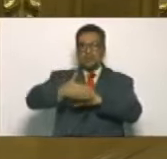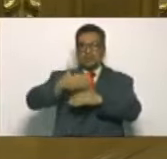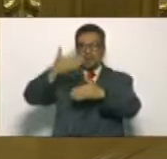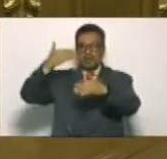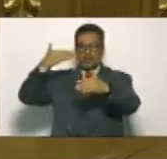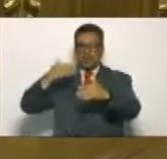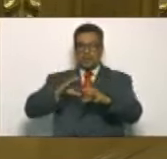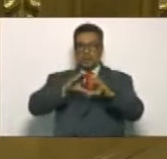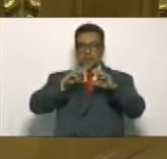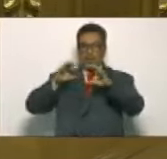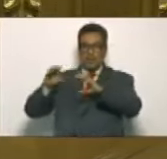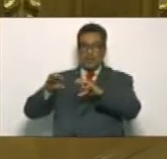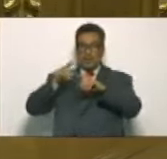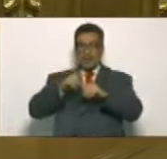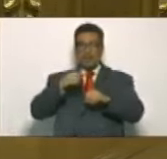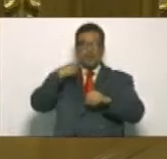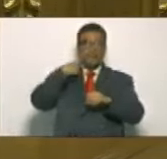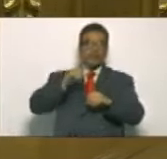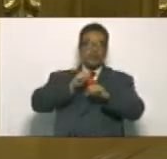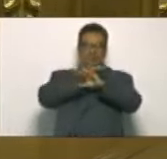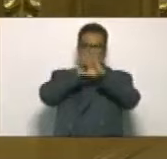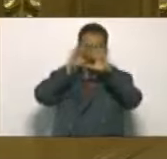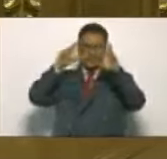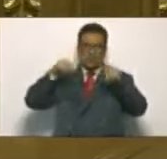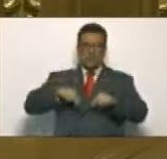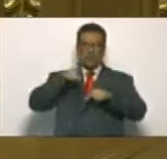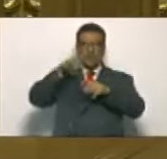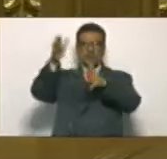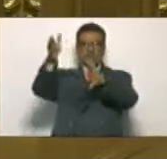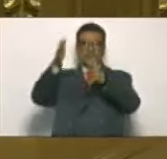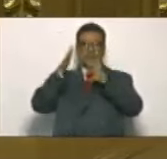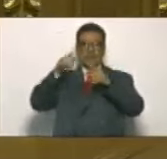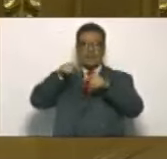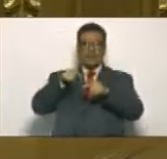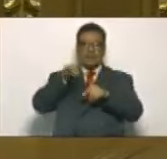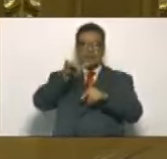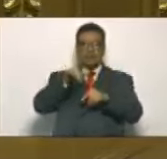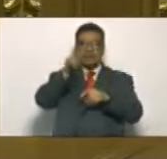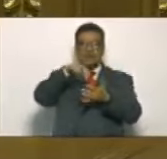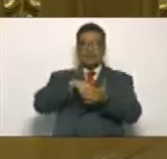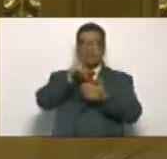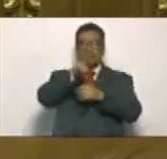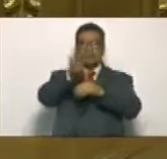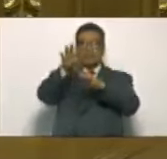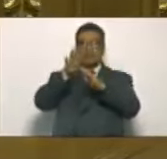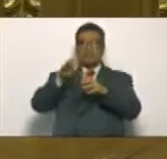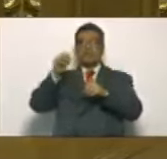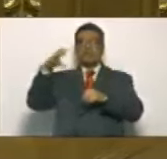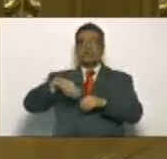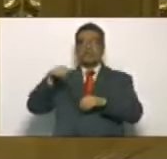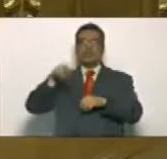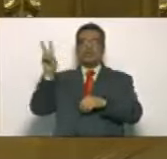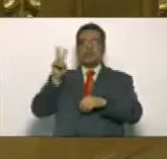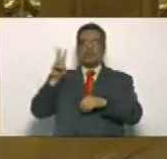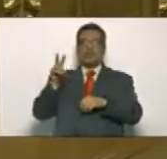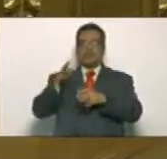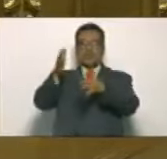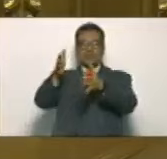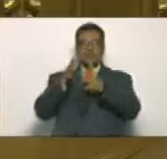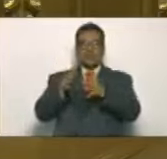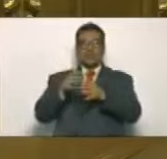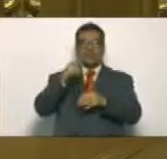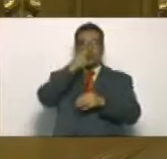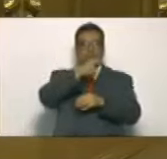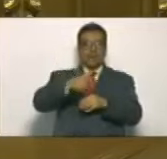nubes pierde su claridad. Y el sol de la victoria, el 2024, alumbra en Venezuela la victoria